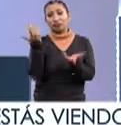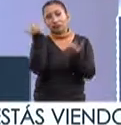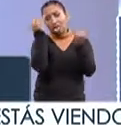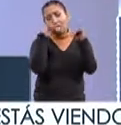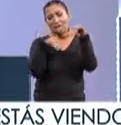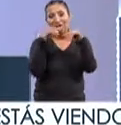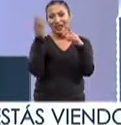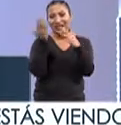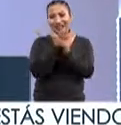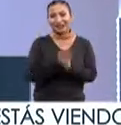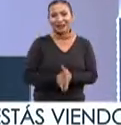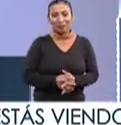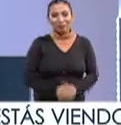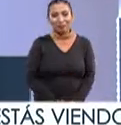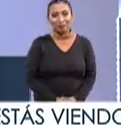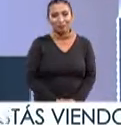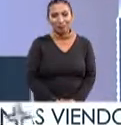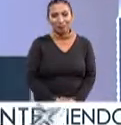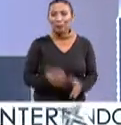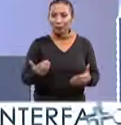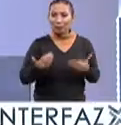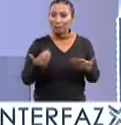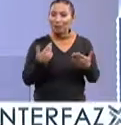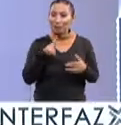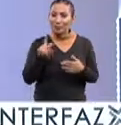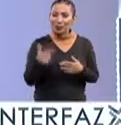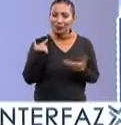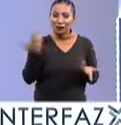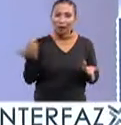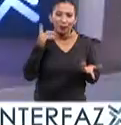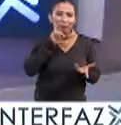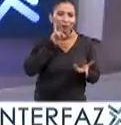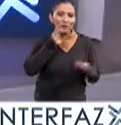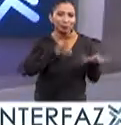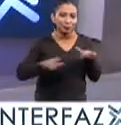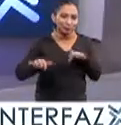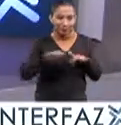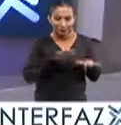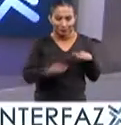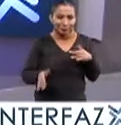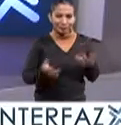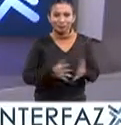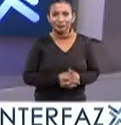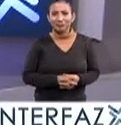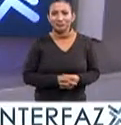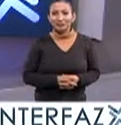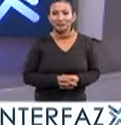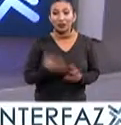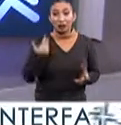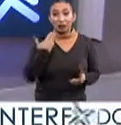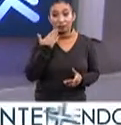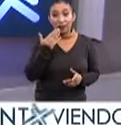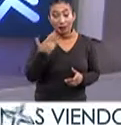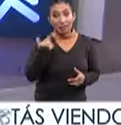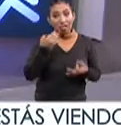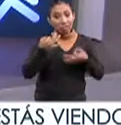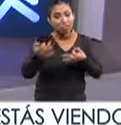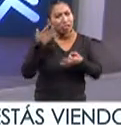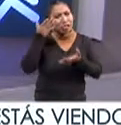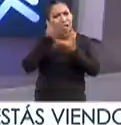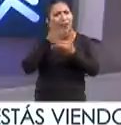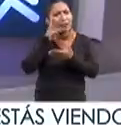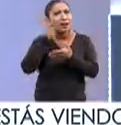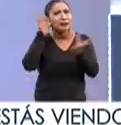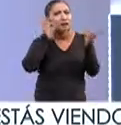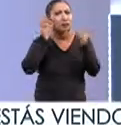compositor de secciones, ¿no? Estamos motivados después de la pianista que acaba de estar con nosotros, que realmente se antoja muchísimo ir a verla